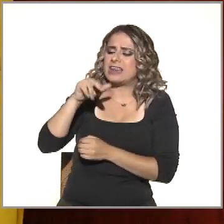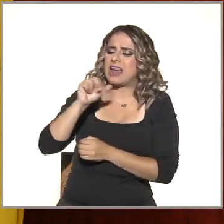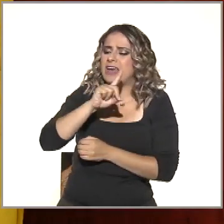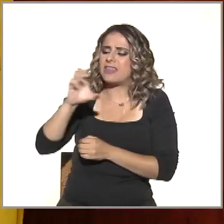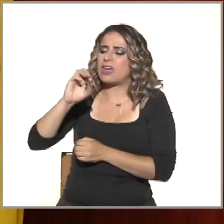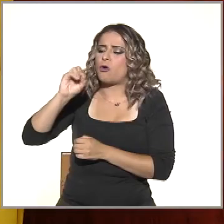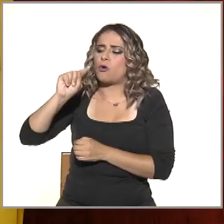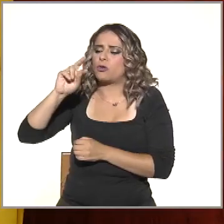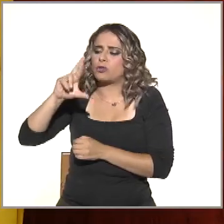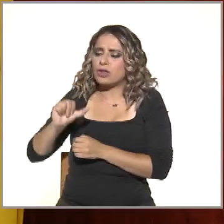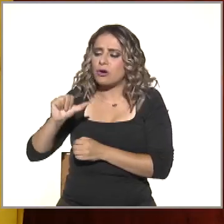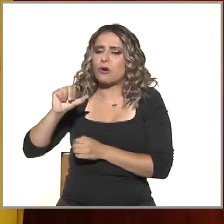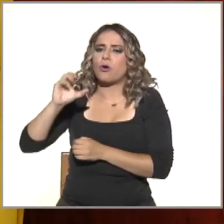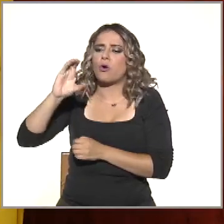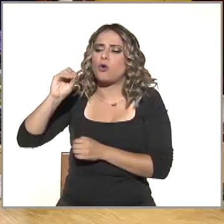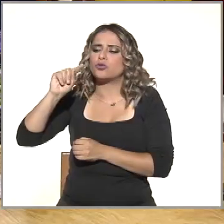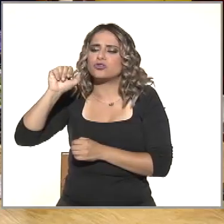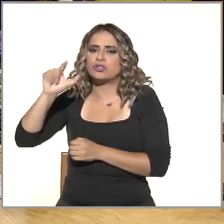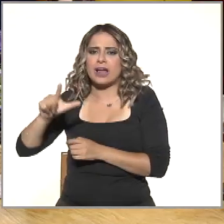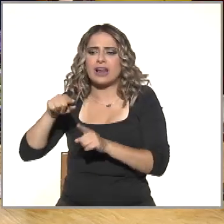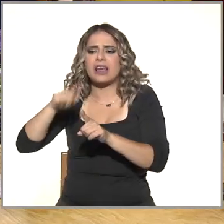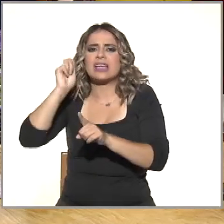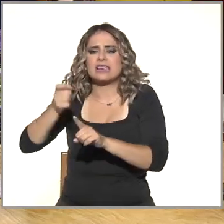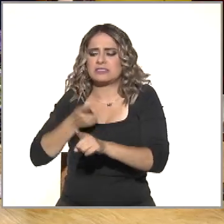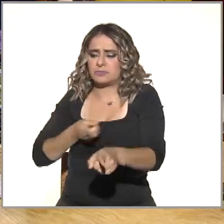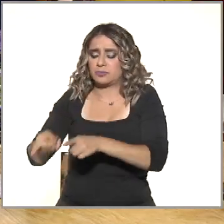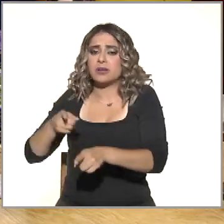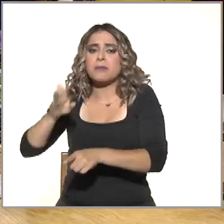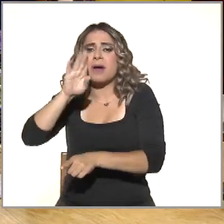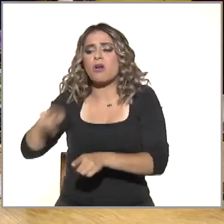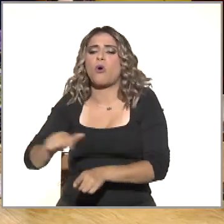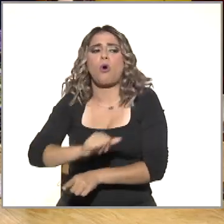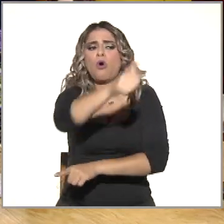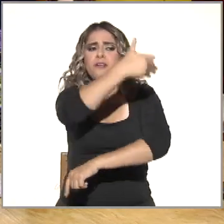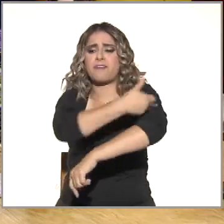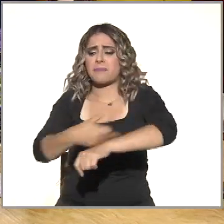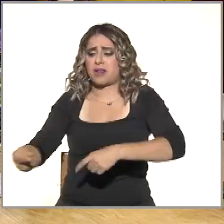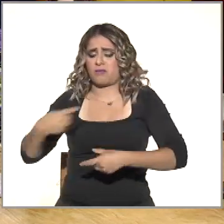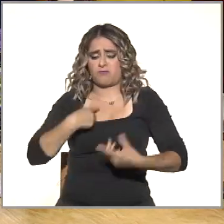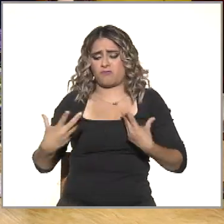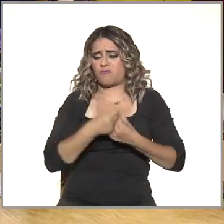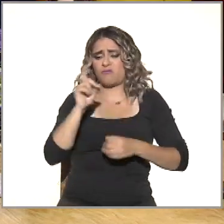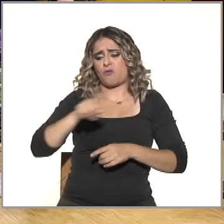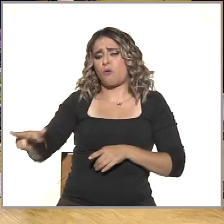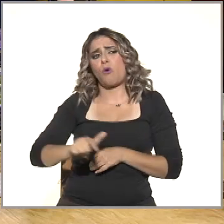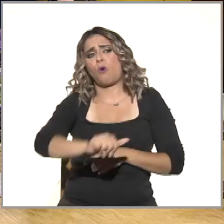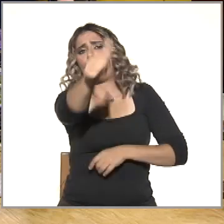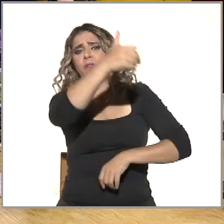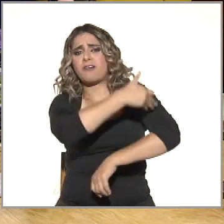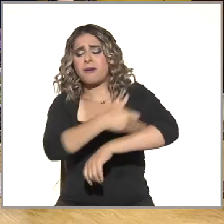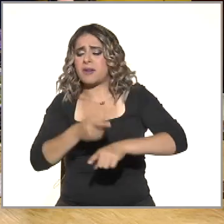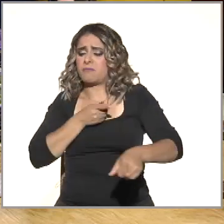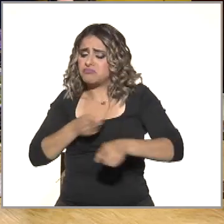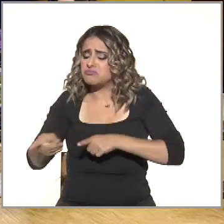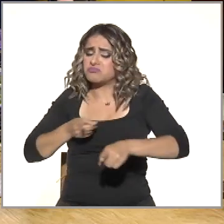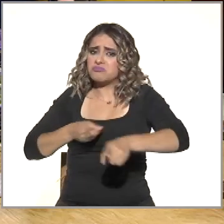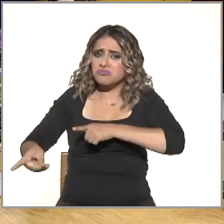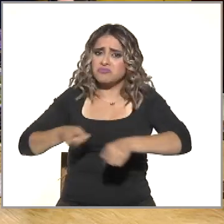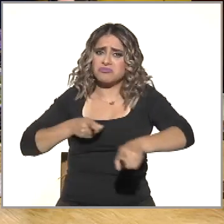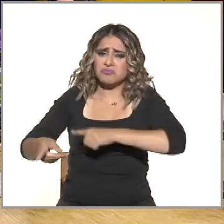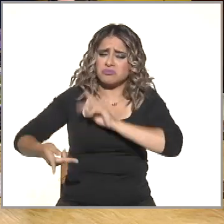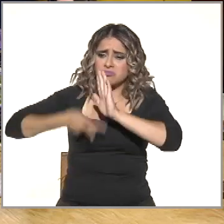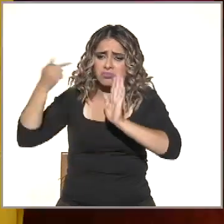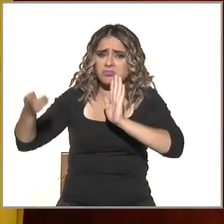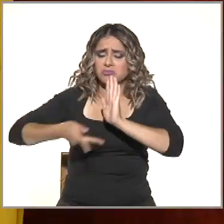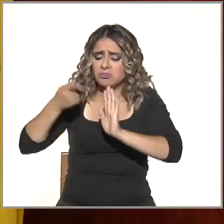te excluyo, tú no eres parte, como ella dice, del clan, no eres parte de este grupo, y se lo dijeron tanto que claramente lo